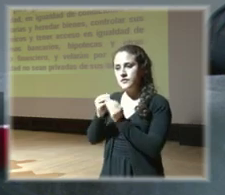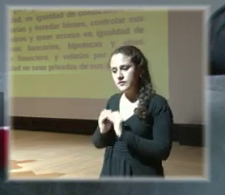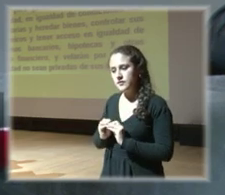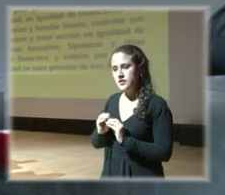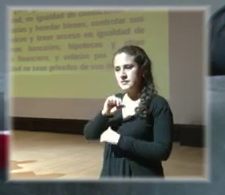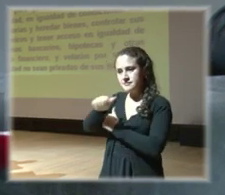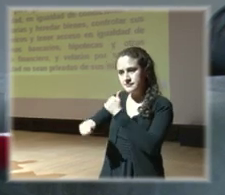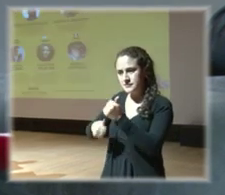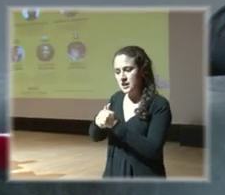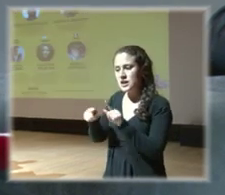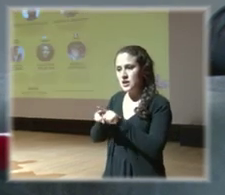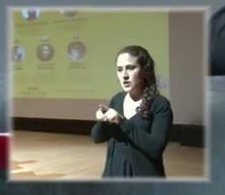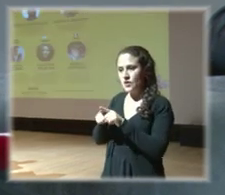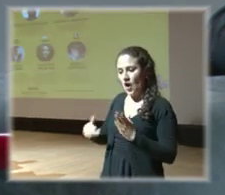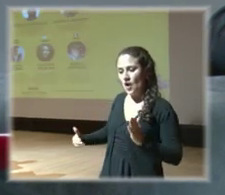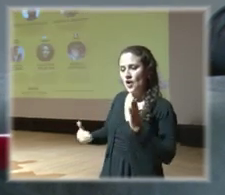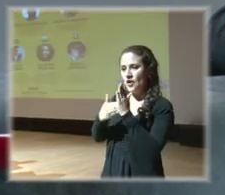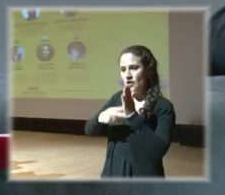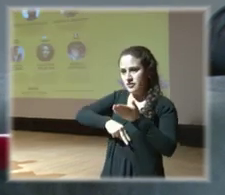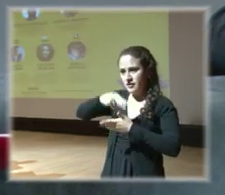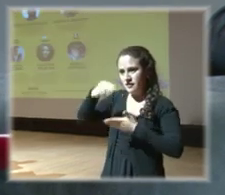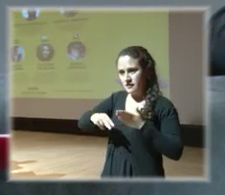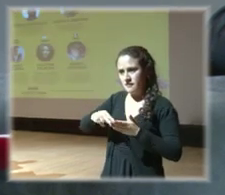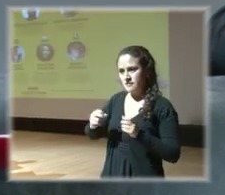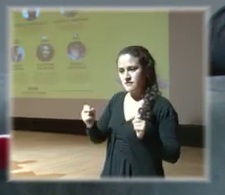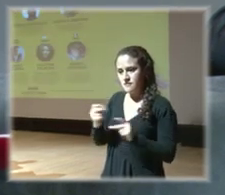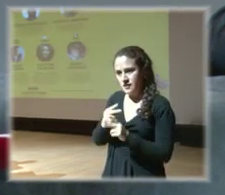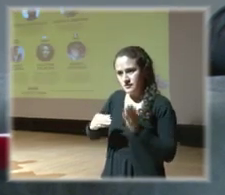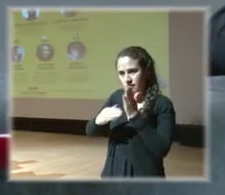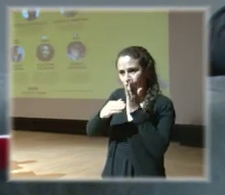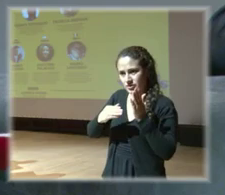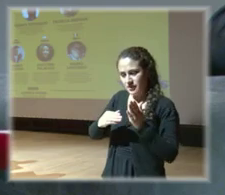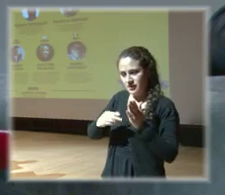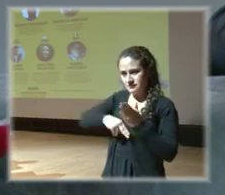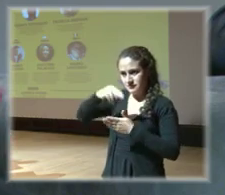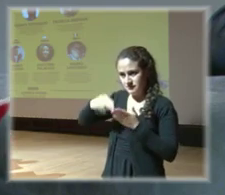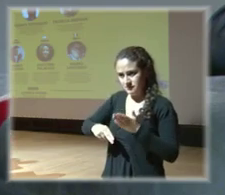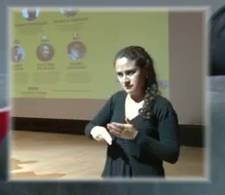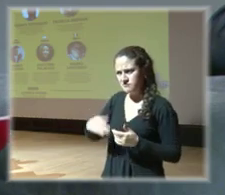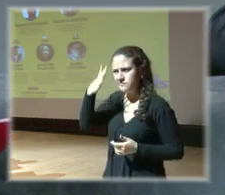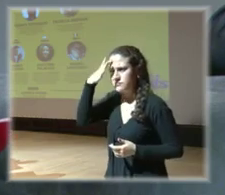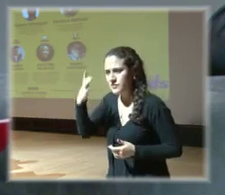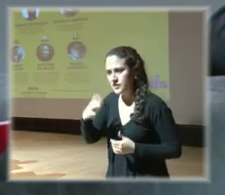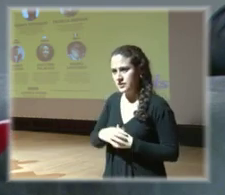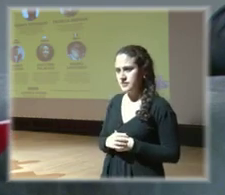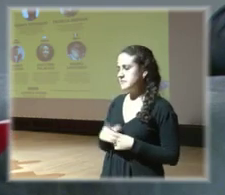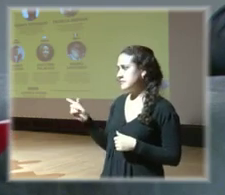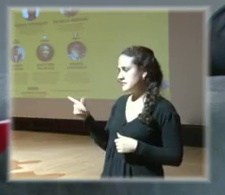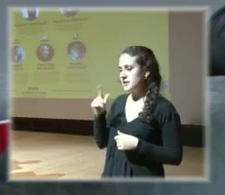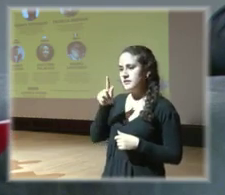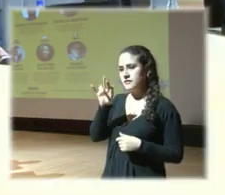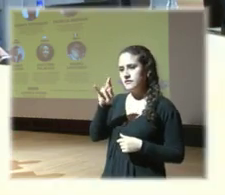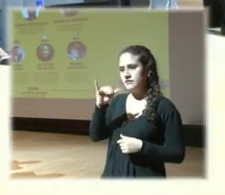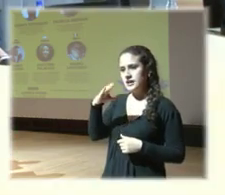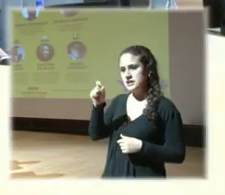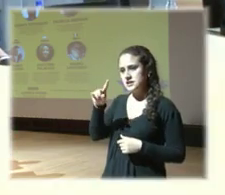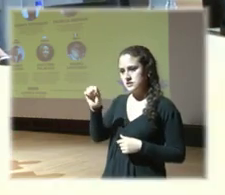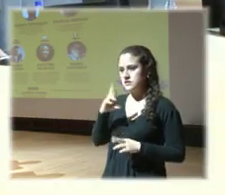Convención de Naciones Unidas sobre los Derechos de las Personas con Discapacidad? ¿Por qué? Francisco, ¿nos puedes ayudar con esa respuesta?